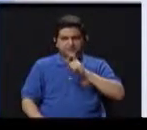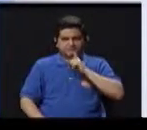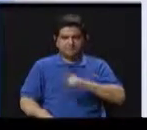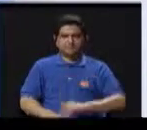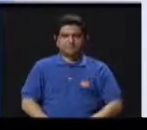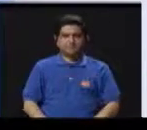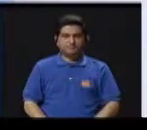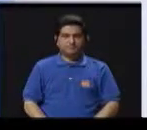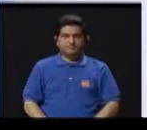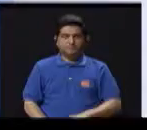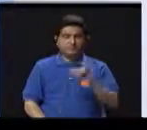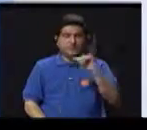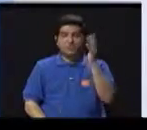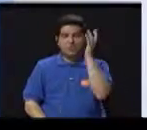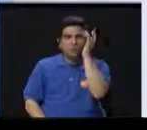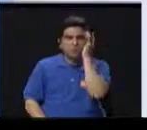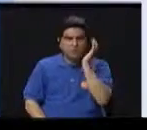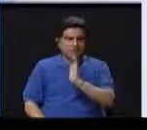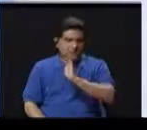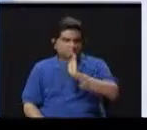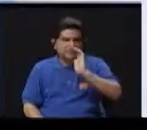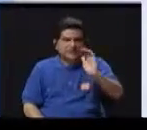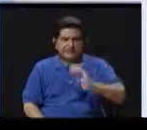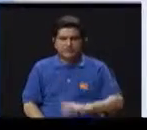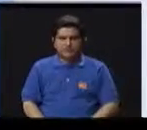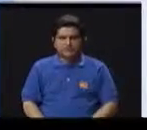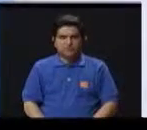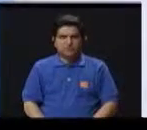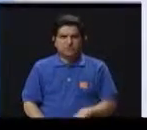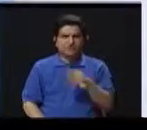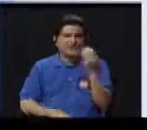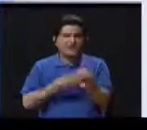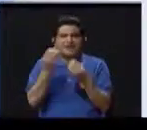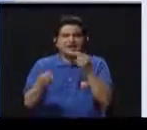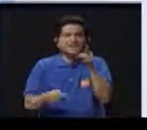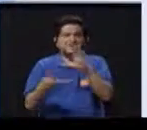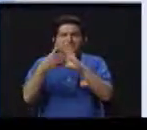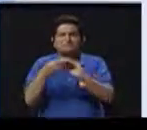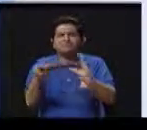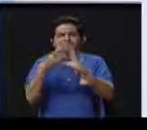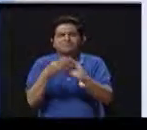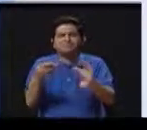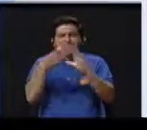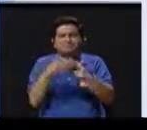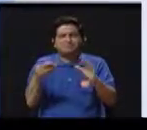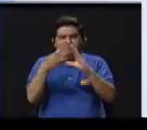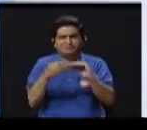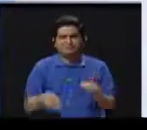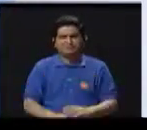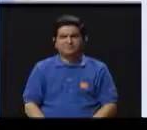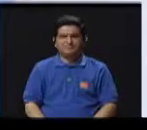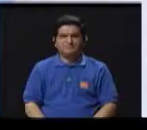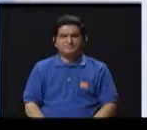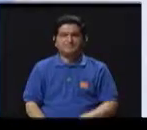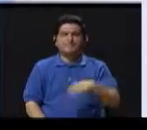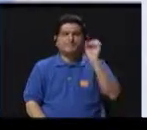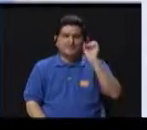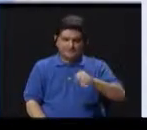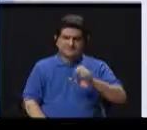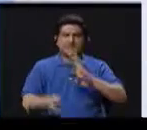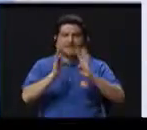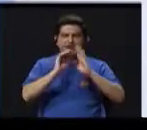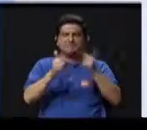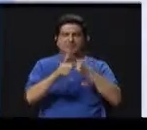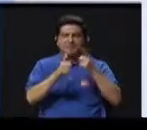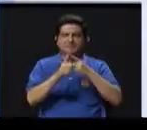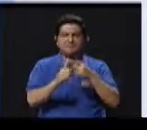difícil, y igual era la preocupación de que son niños y cómo vamos a hacer para que nos cuenten. Entonces sí, lo